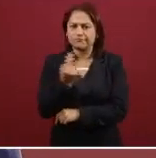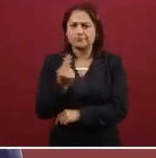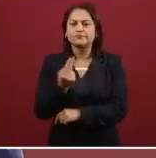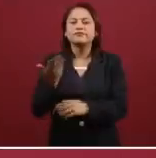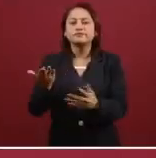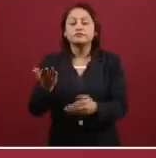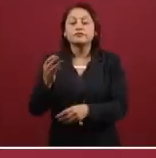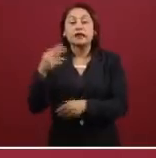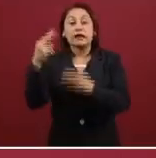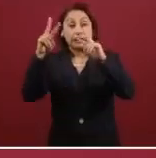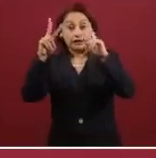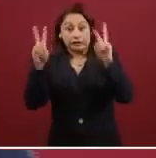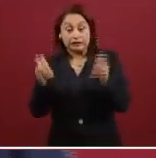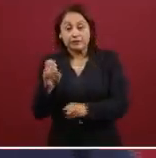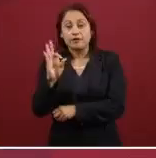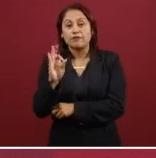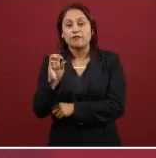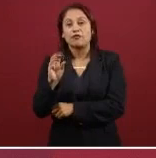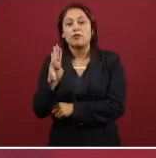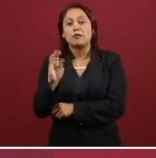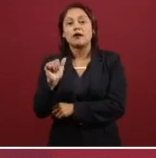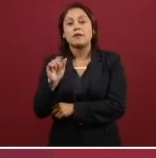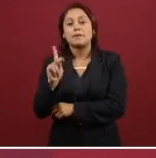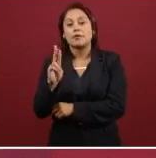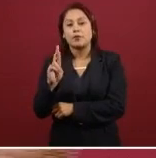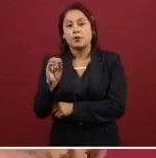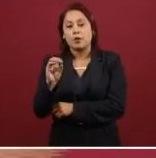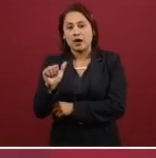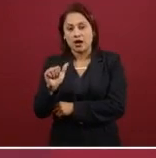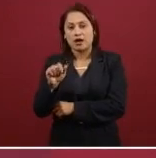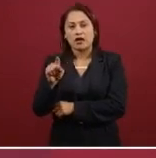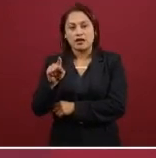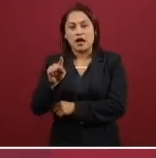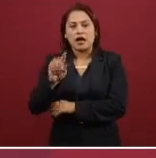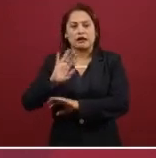olvidarse, pero sí considero que